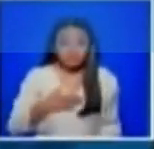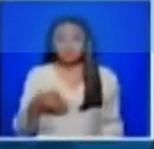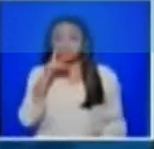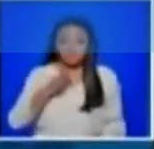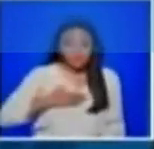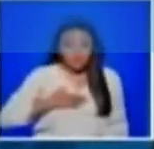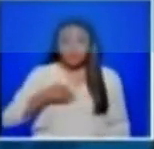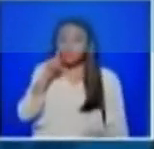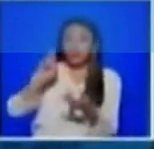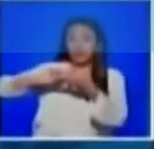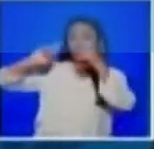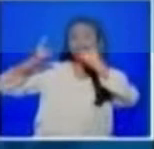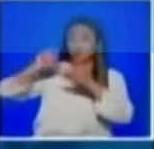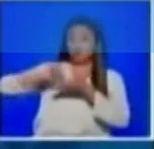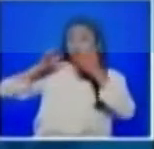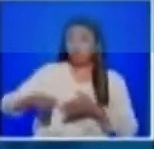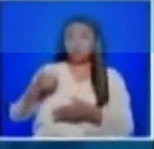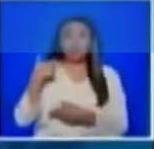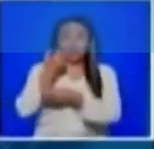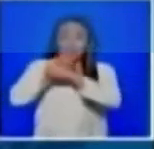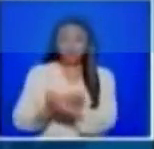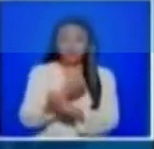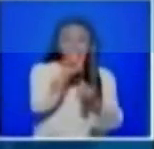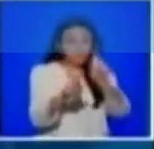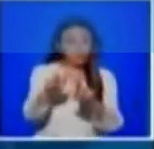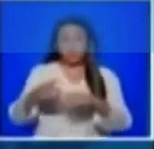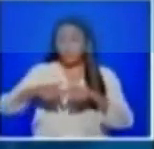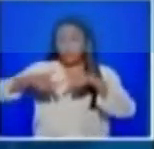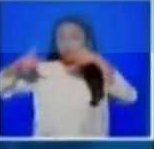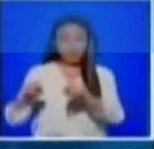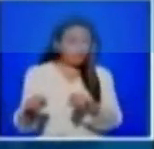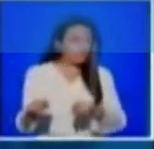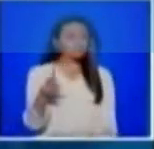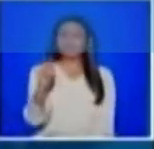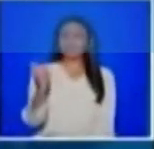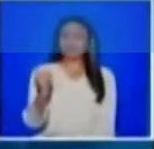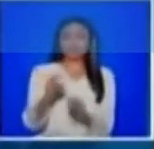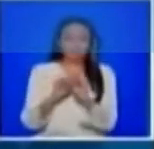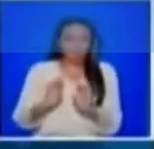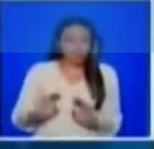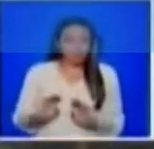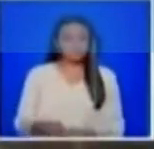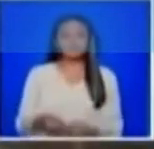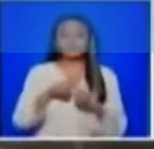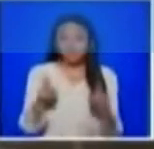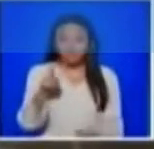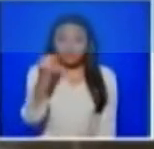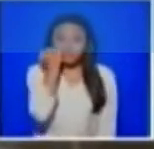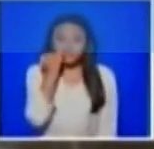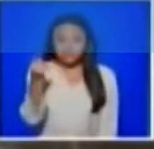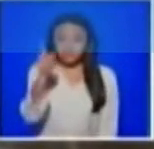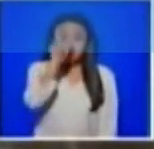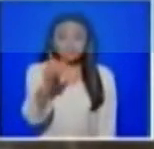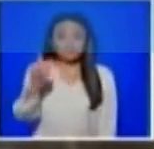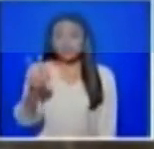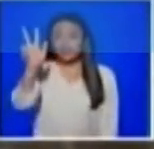la Revolución Ciudadana, para quienes estamos defendiendo a las grandes mayorías, no se necesita nada más. Pero en Pachacuti hubo tres